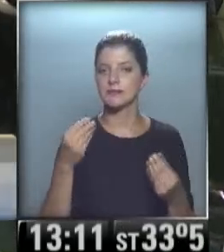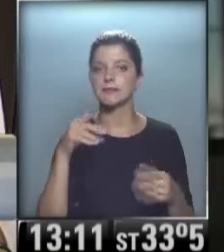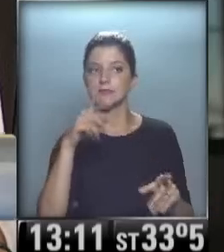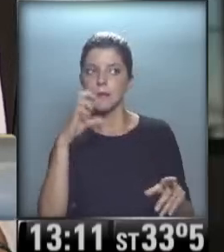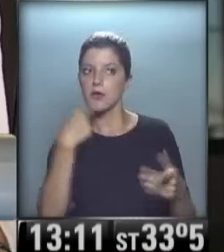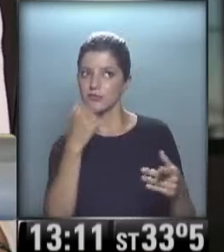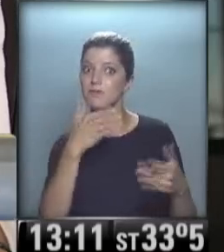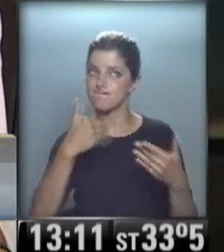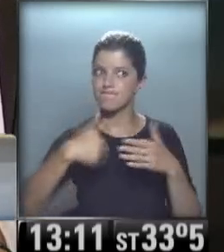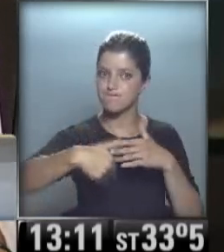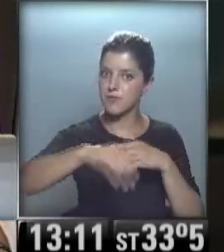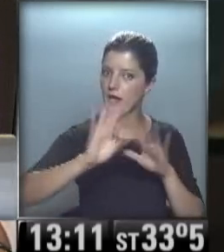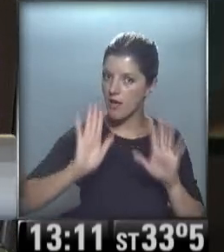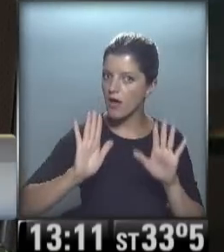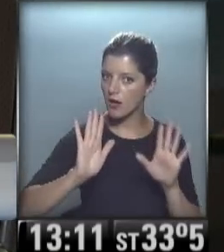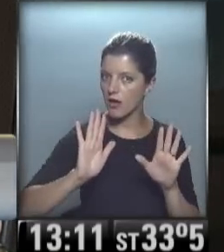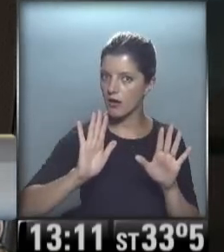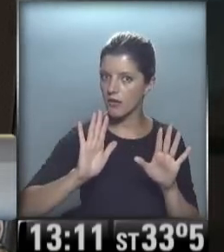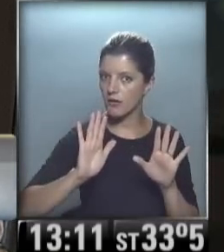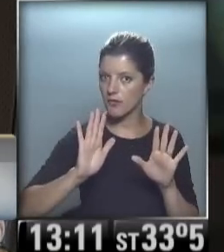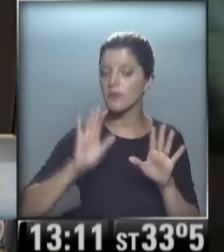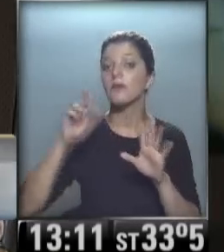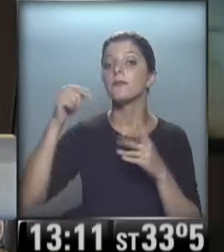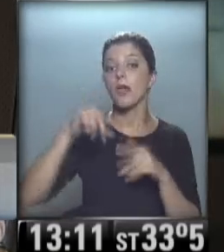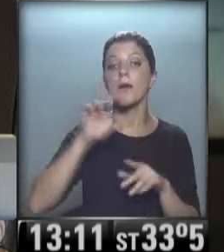eso miembro asociado